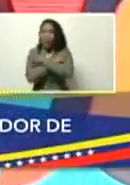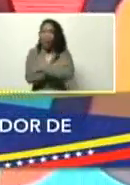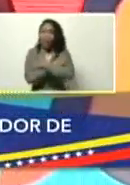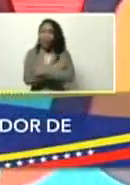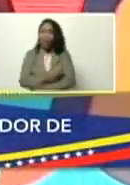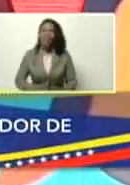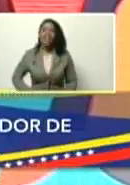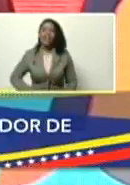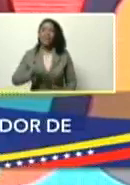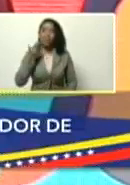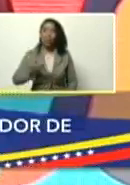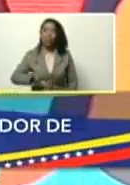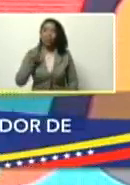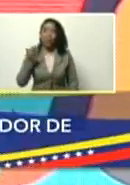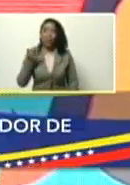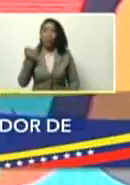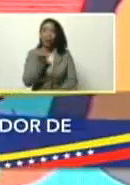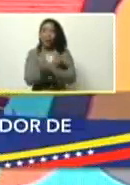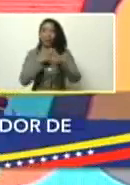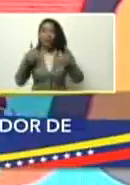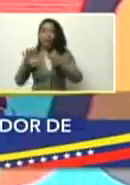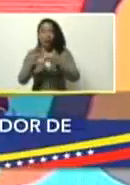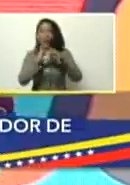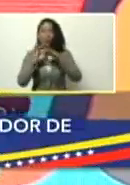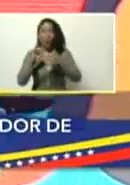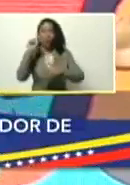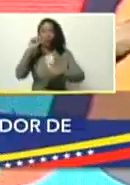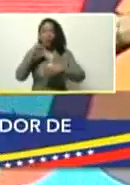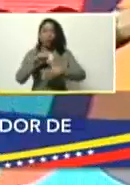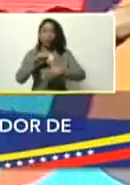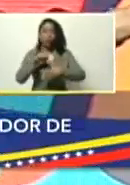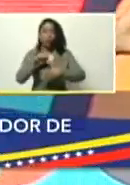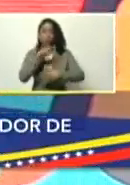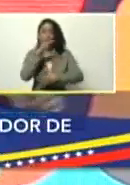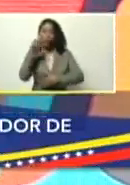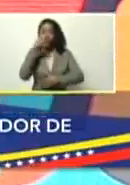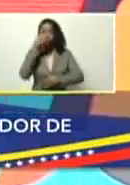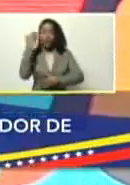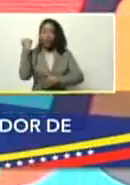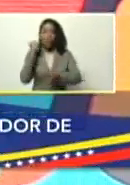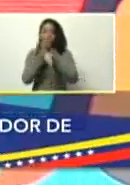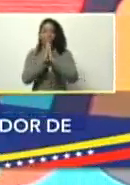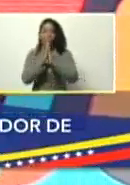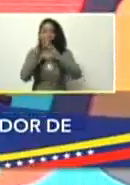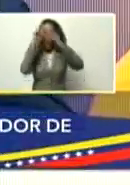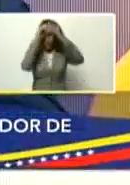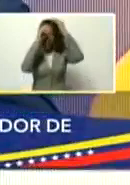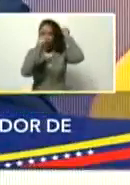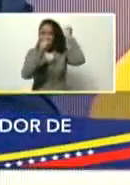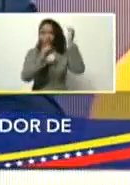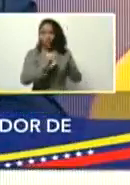fundacional de la libertad y la unión de Sudamérica hace 200 años. Por favor, embajador.